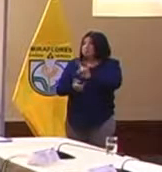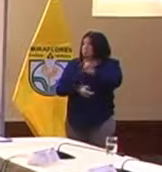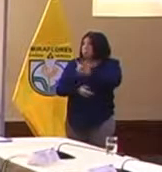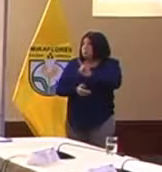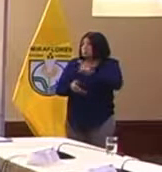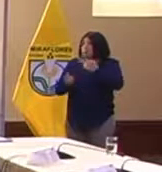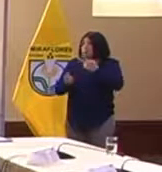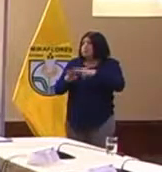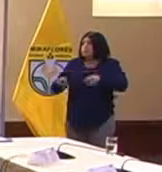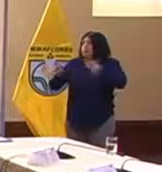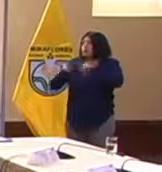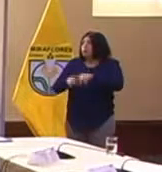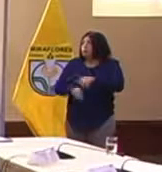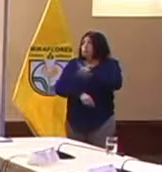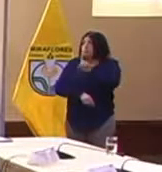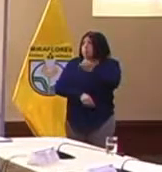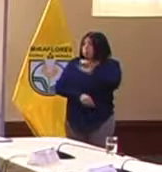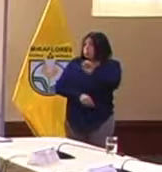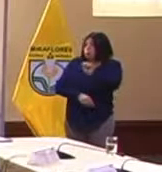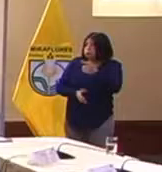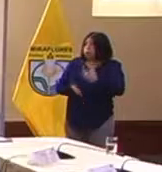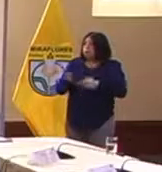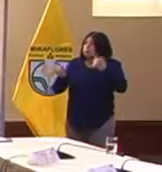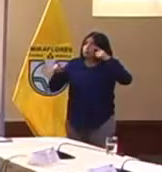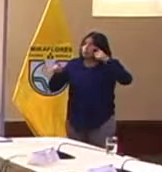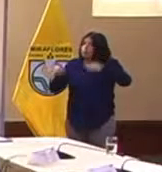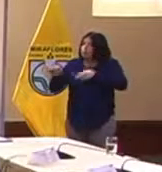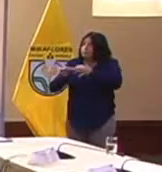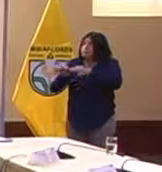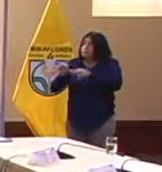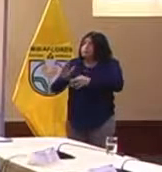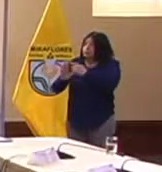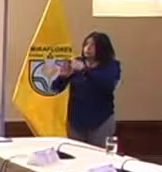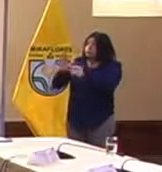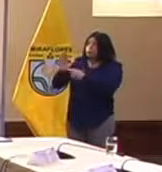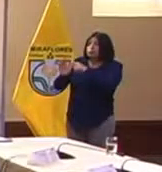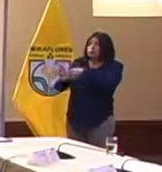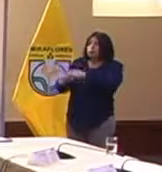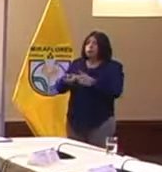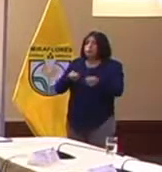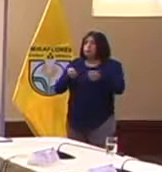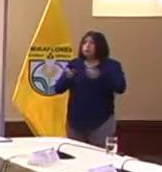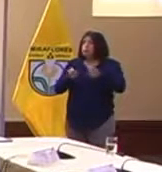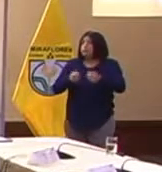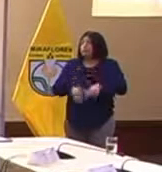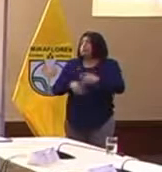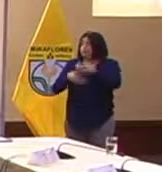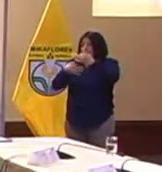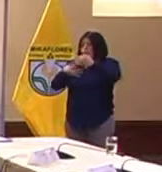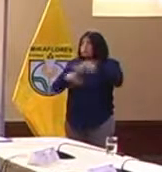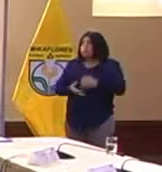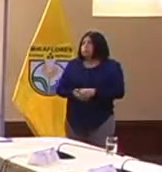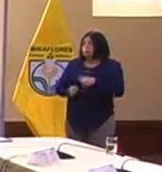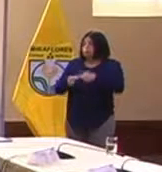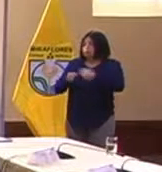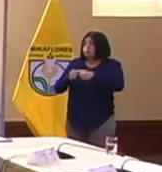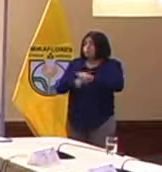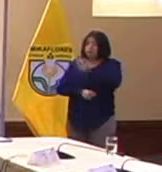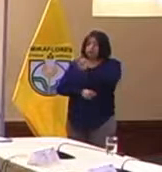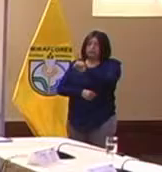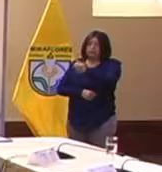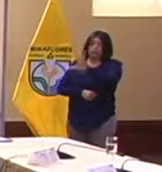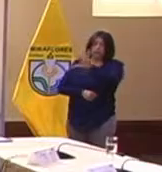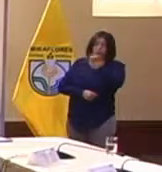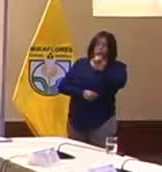cuyo valor asciende a un sol, acorde con lo indicado en la resolución de gerencias de administración y finanzas número